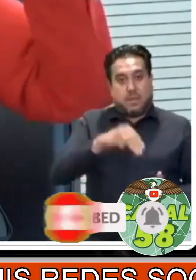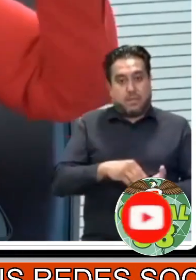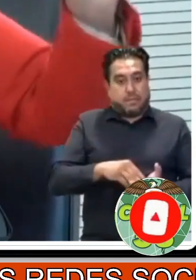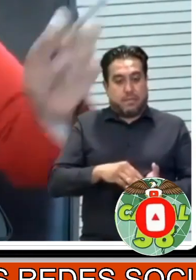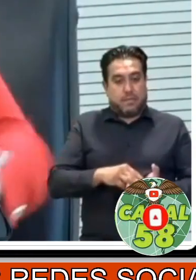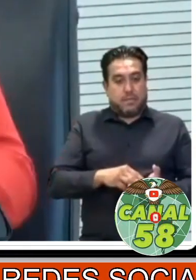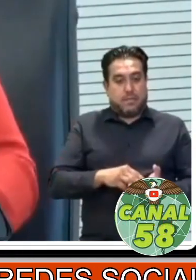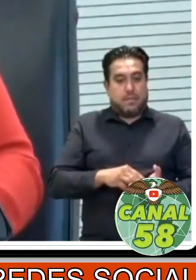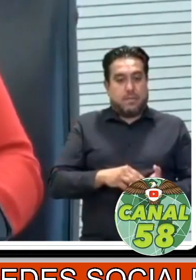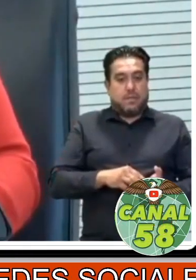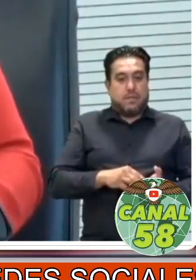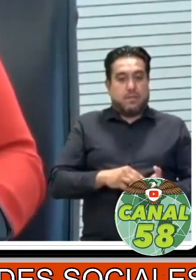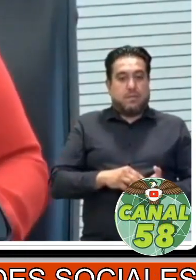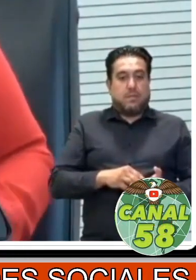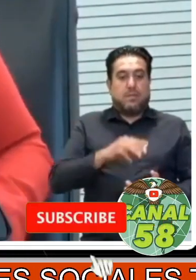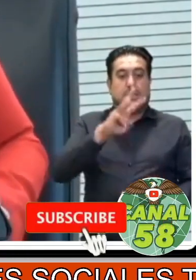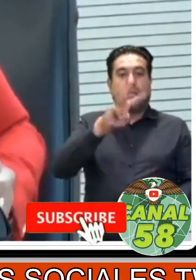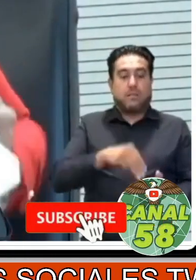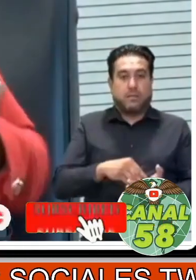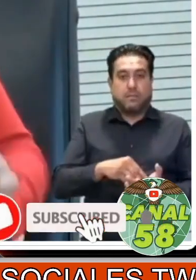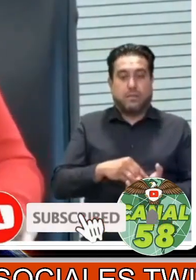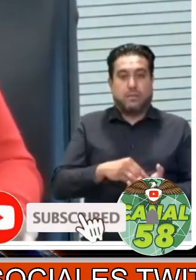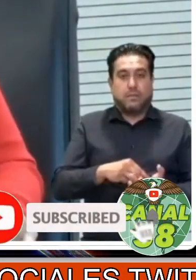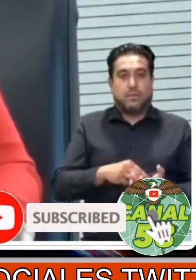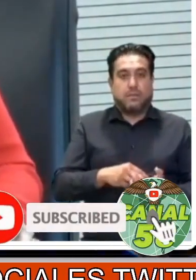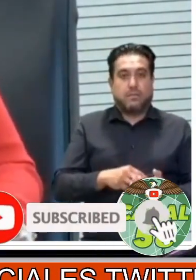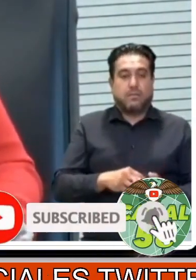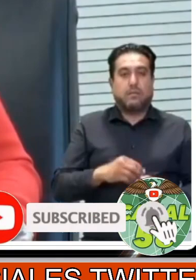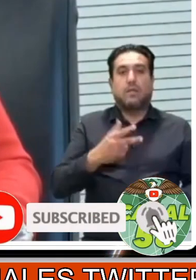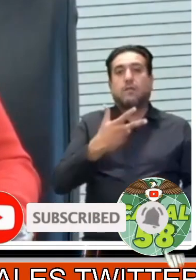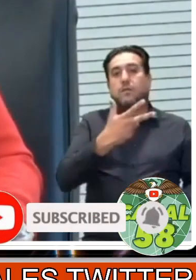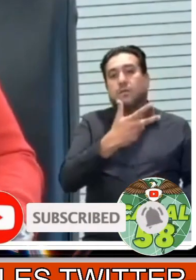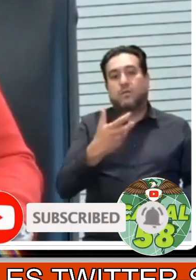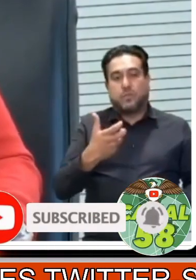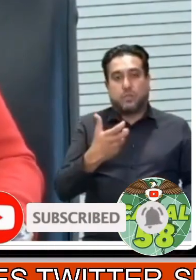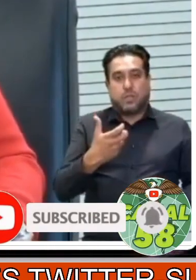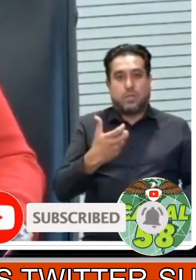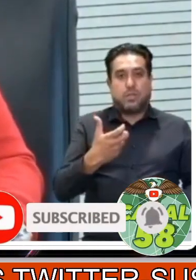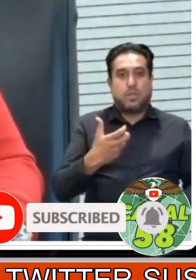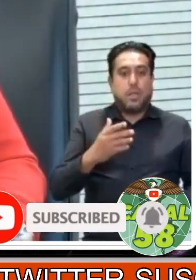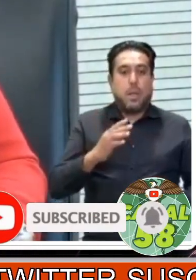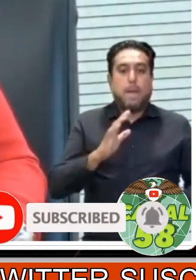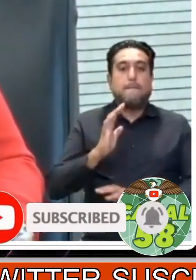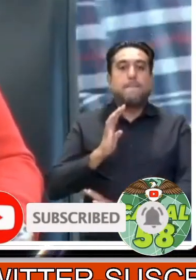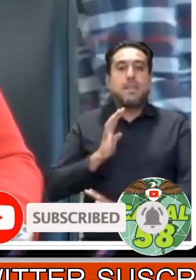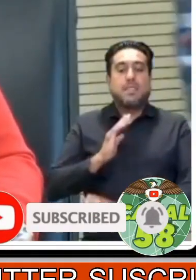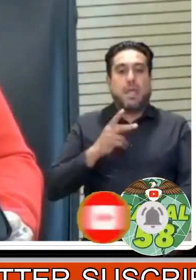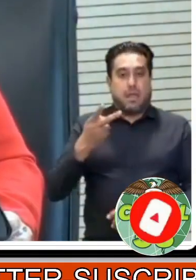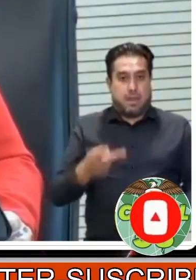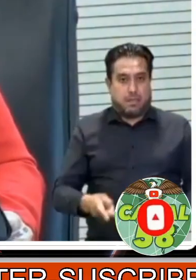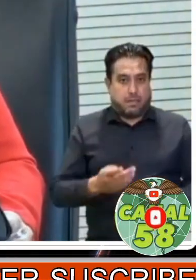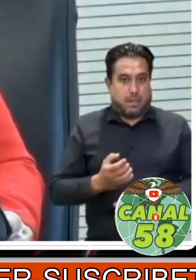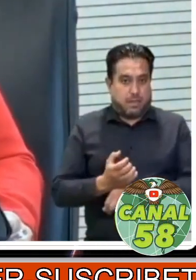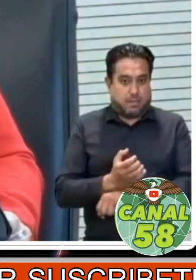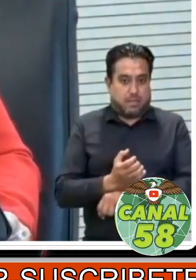espérenme tantito, compañeros, 3,800 militares en el estado,